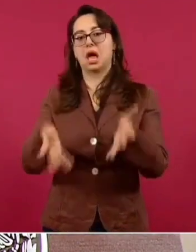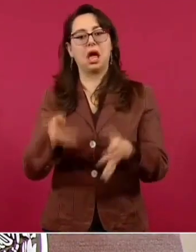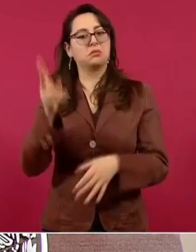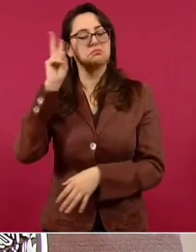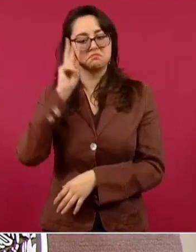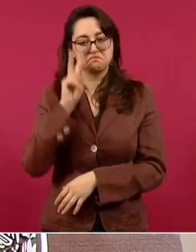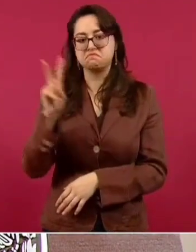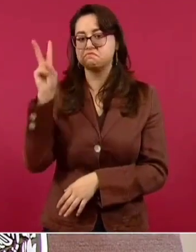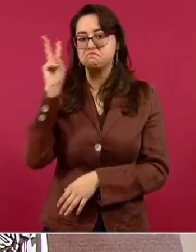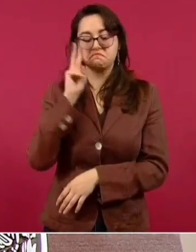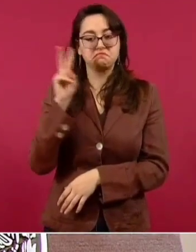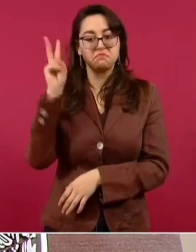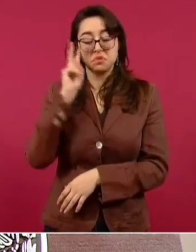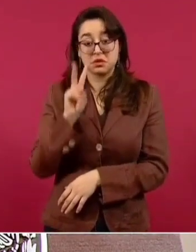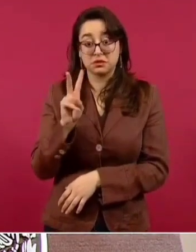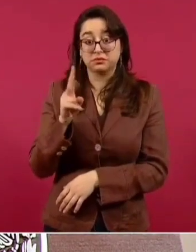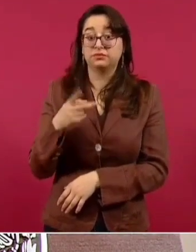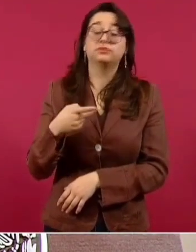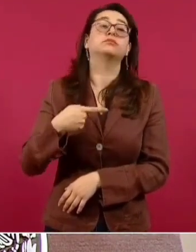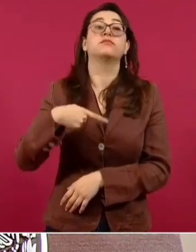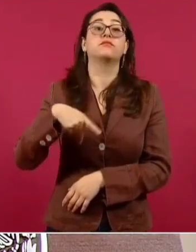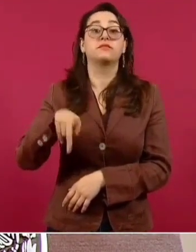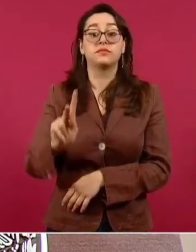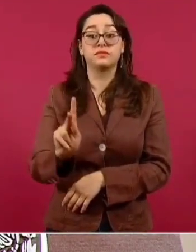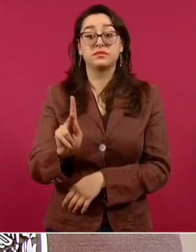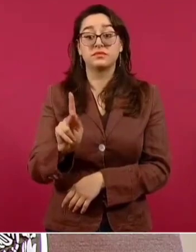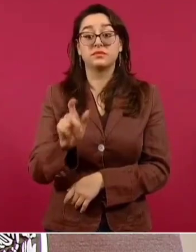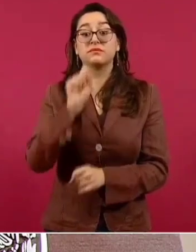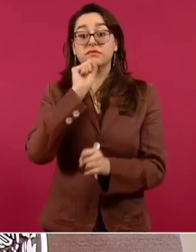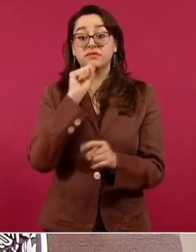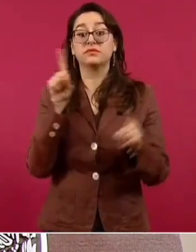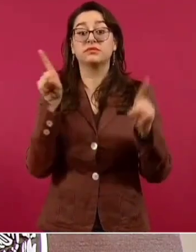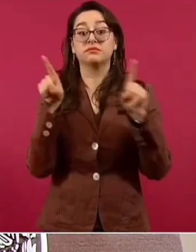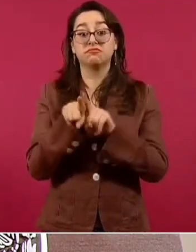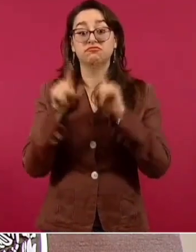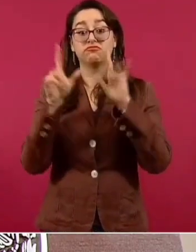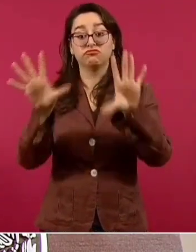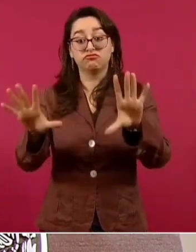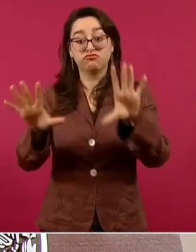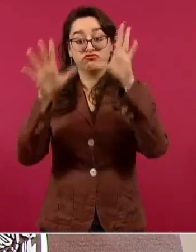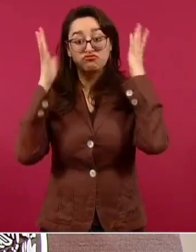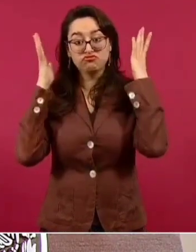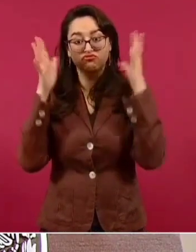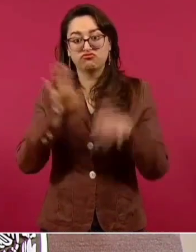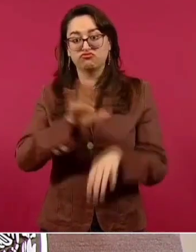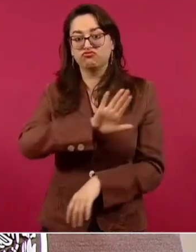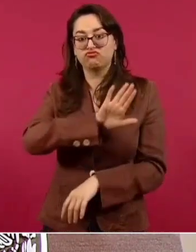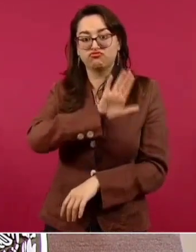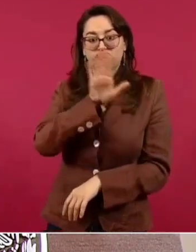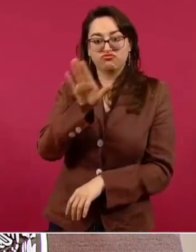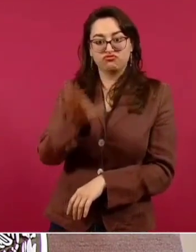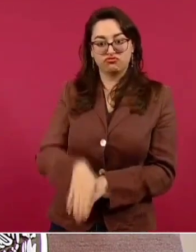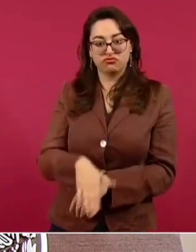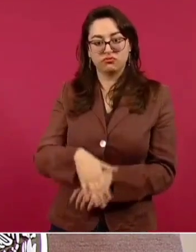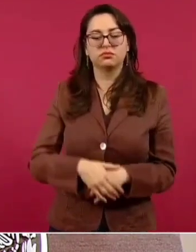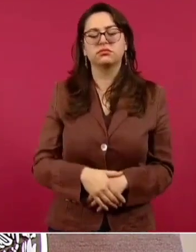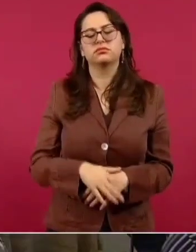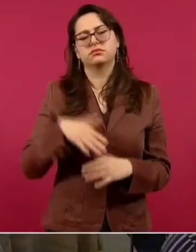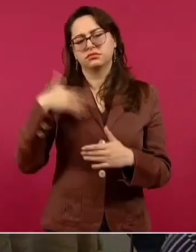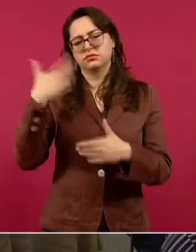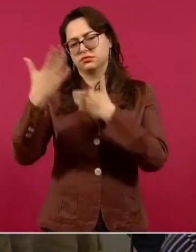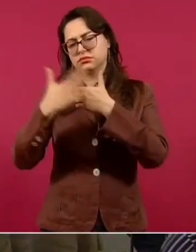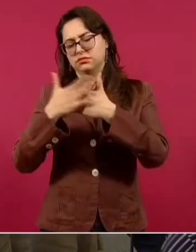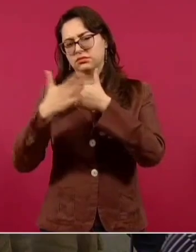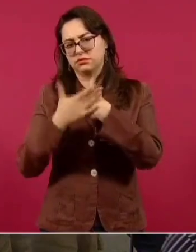y muerte, muerte directamente asociada al uso de fentanilo. En adelante hablaremos de otras drogas que son